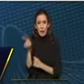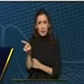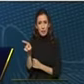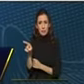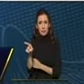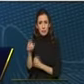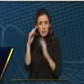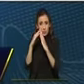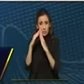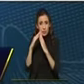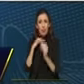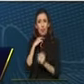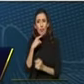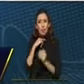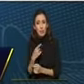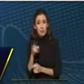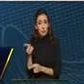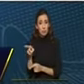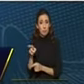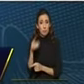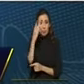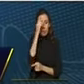Pues.